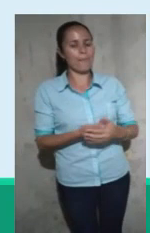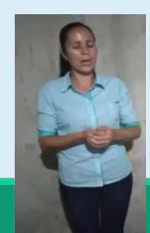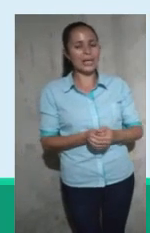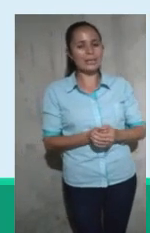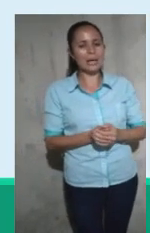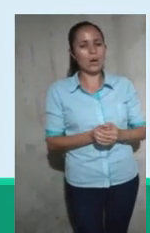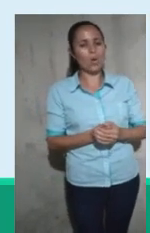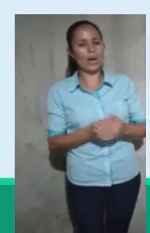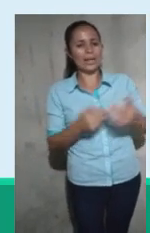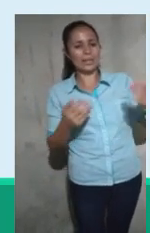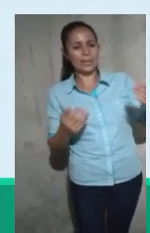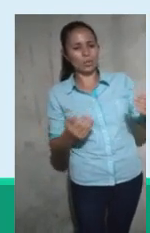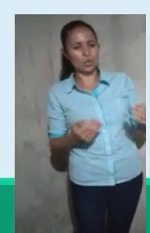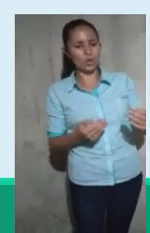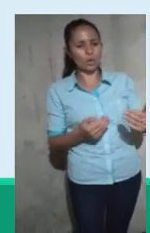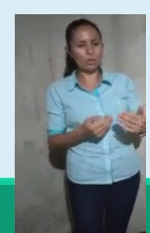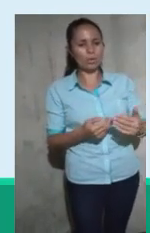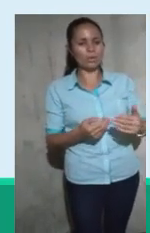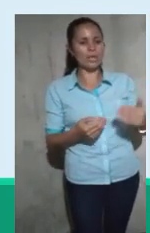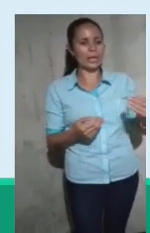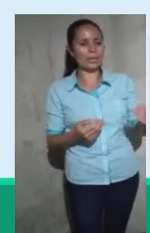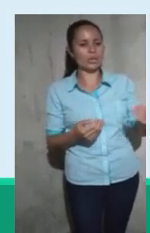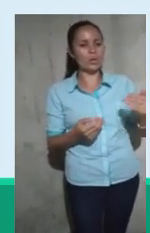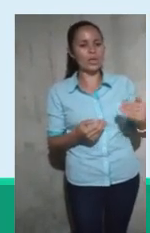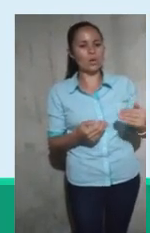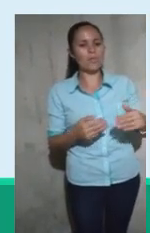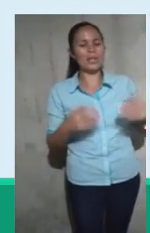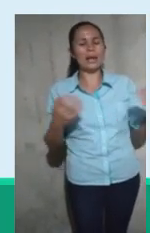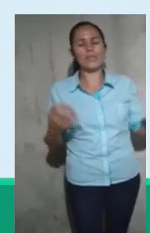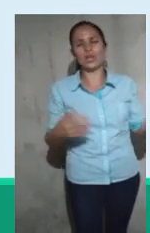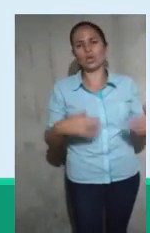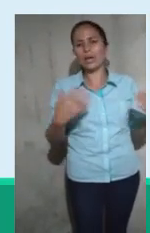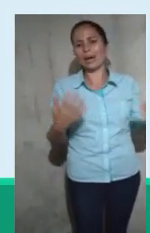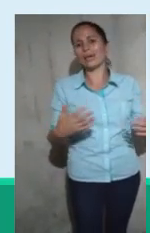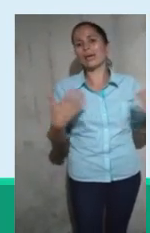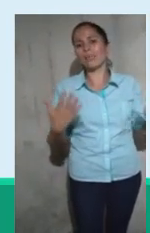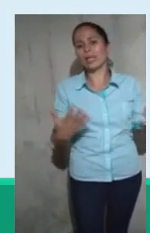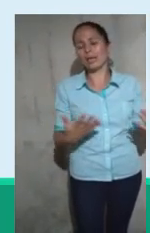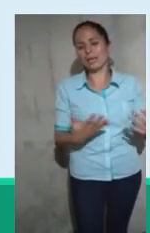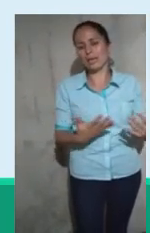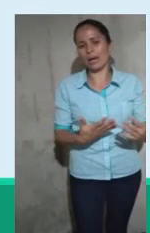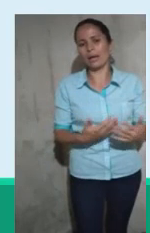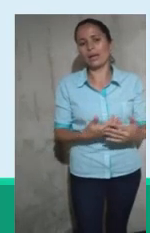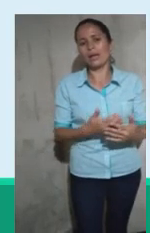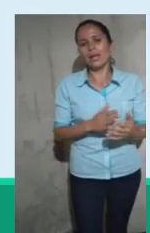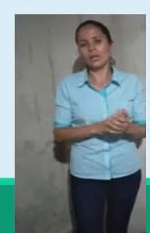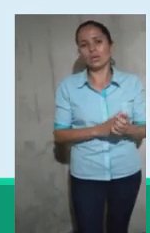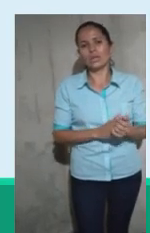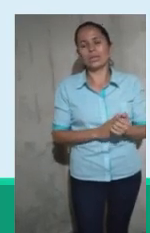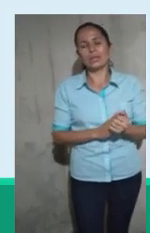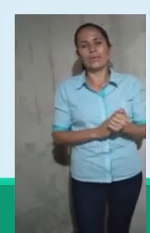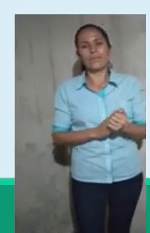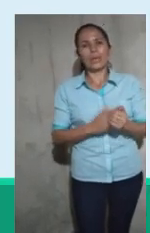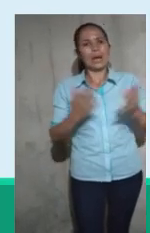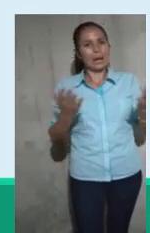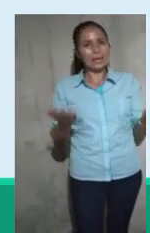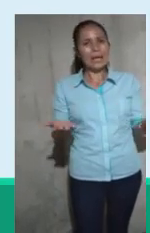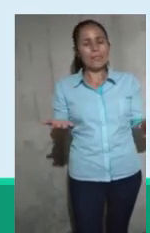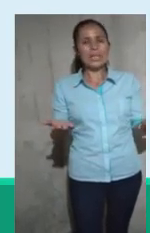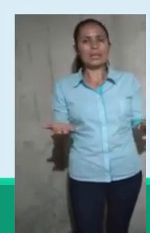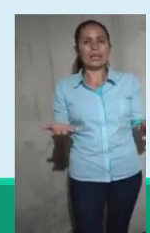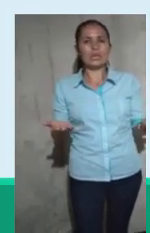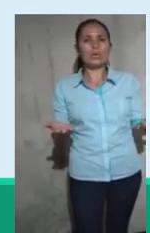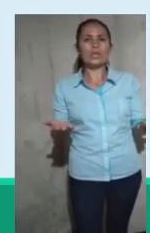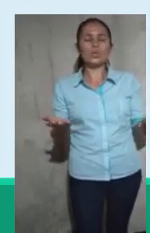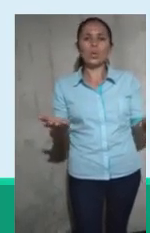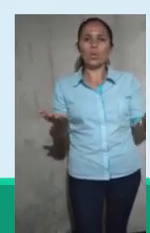de la empresa o la institución, dirección y nombre de la persona a quien va dirigida. Entonces, la carta